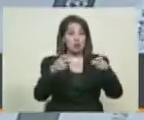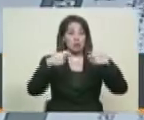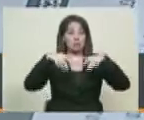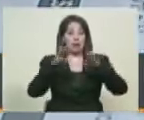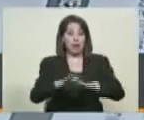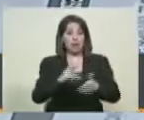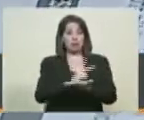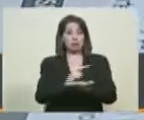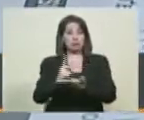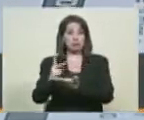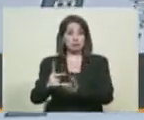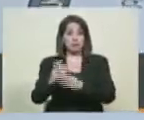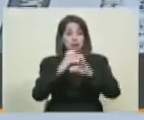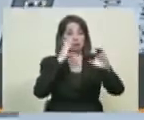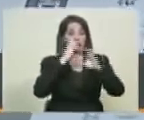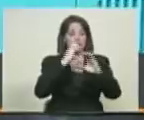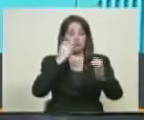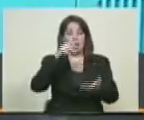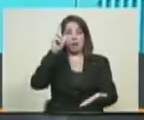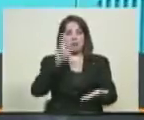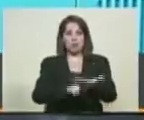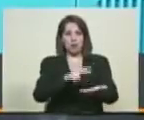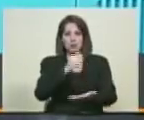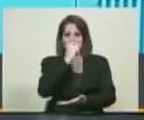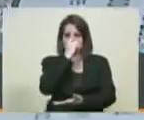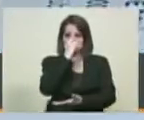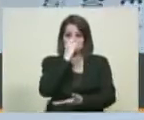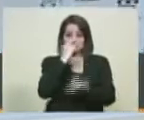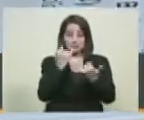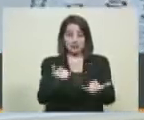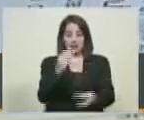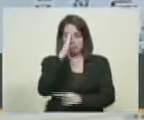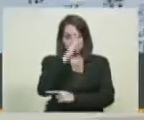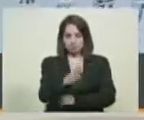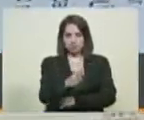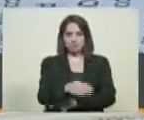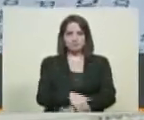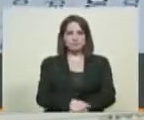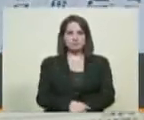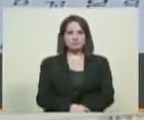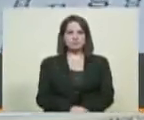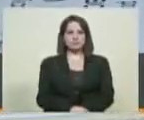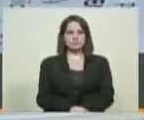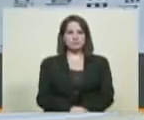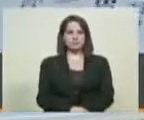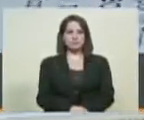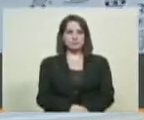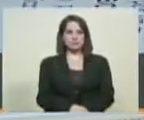el sistema Transmiranda, aprobado de inmediato.